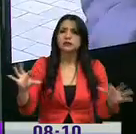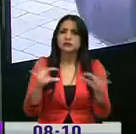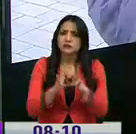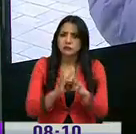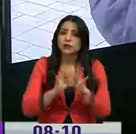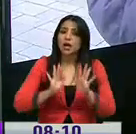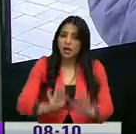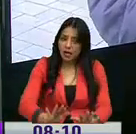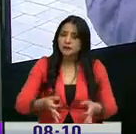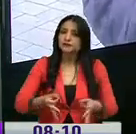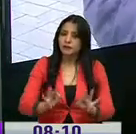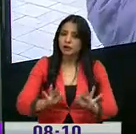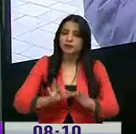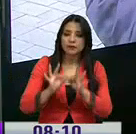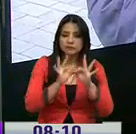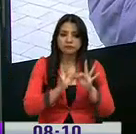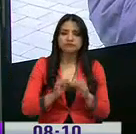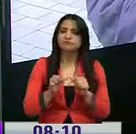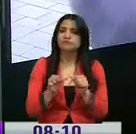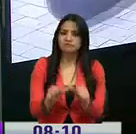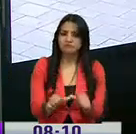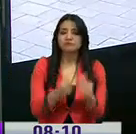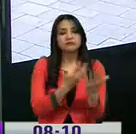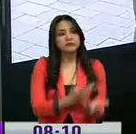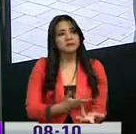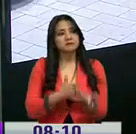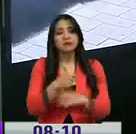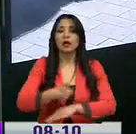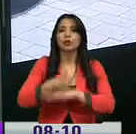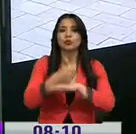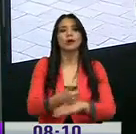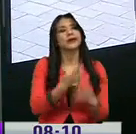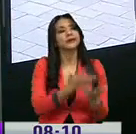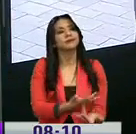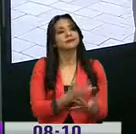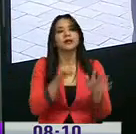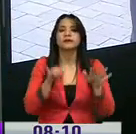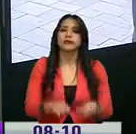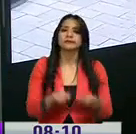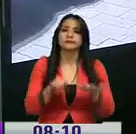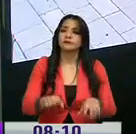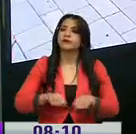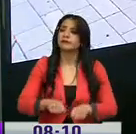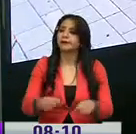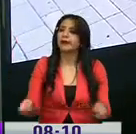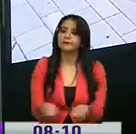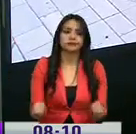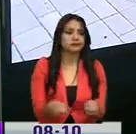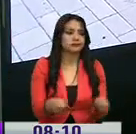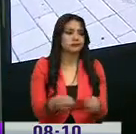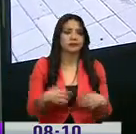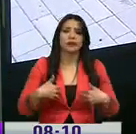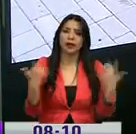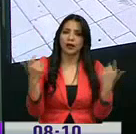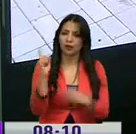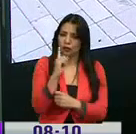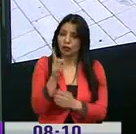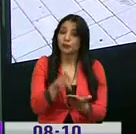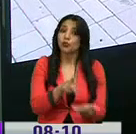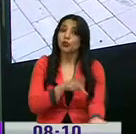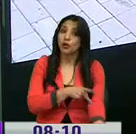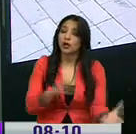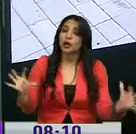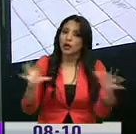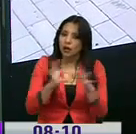es la forma como hay que mantener las cosas. No solamente depender de que cada 6 meses, 1 año, o cuando se quejen a programas como este que